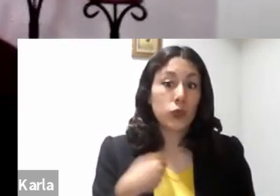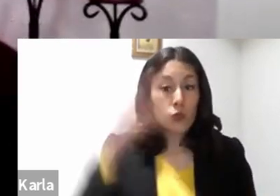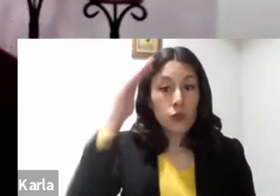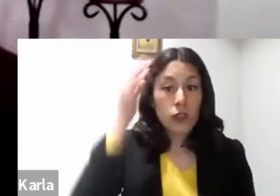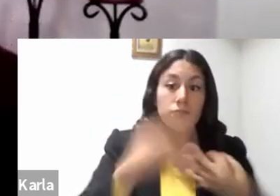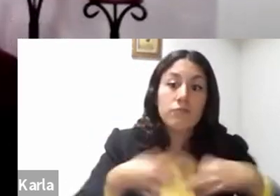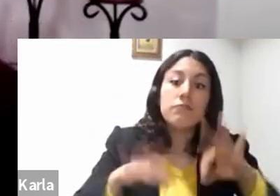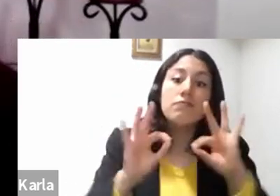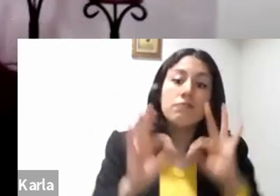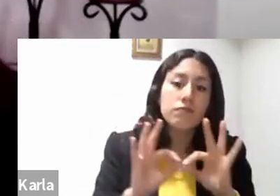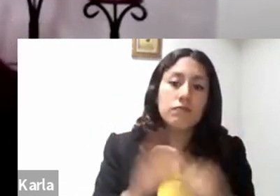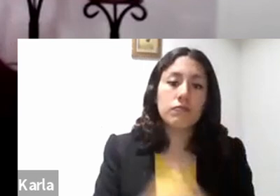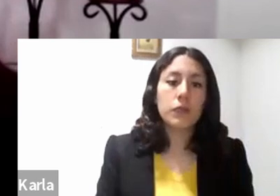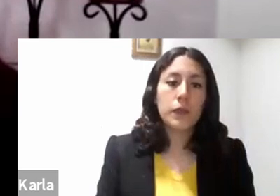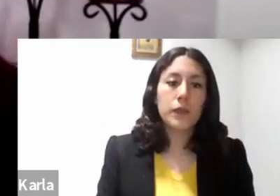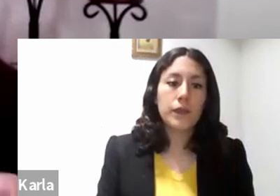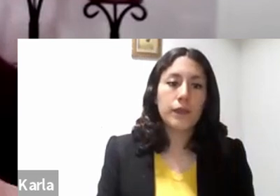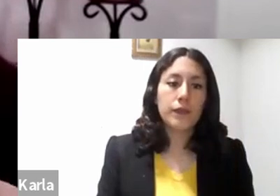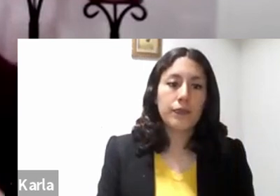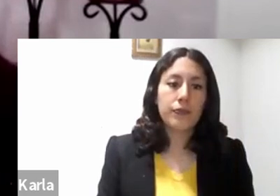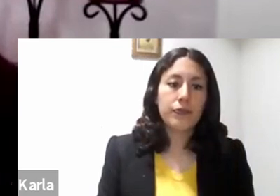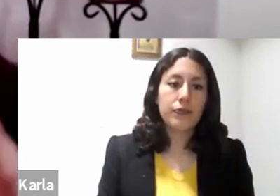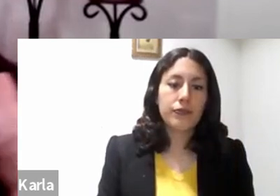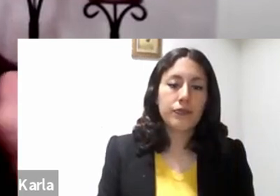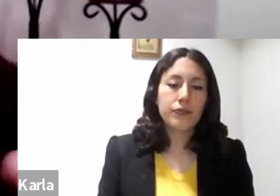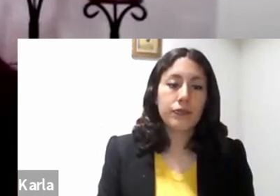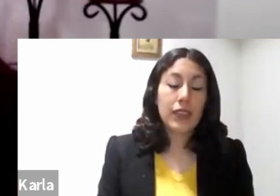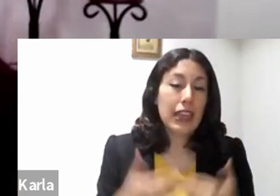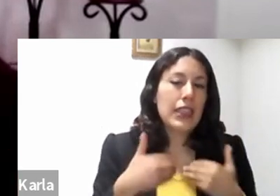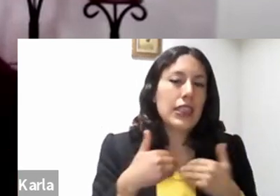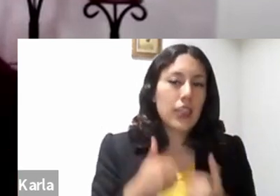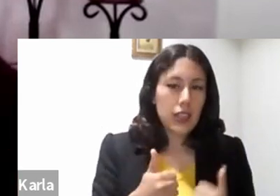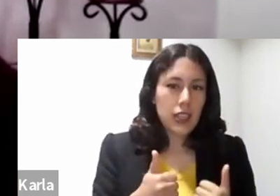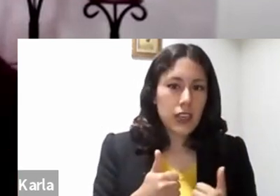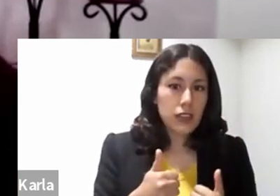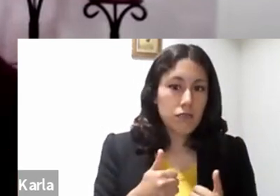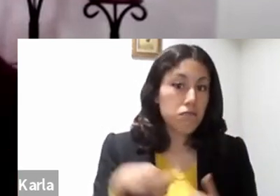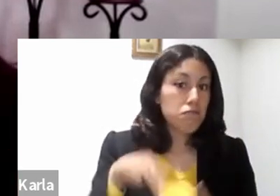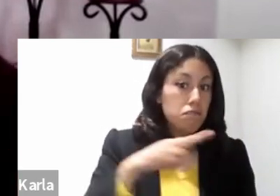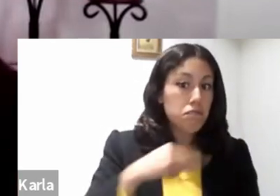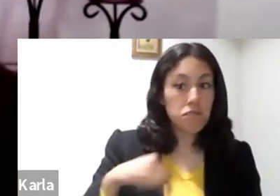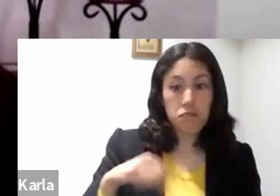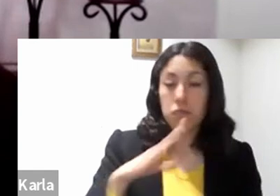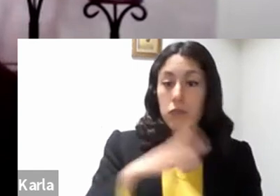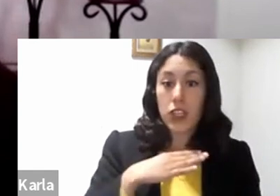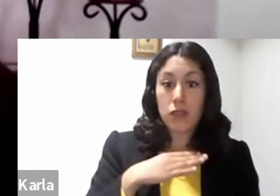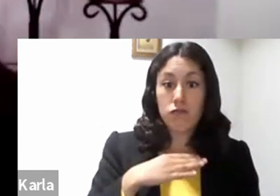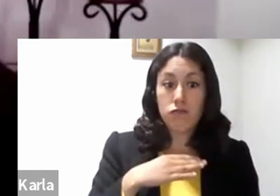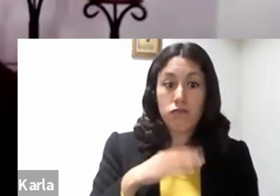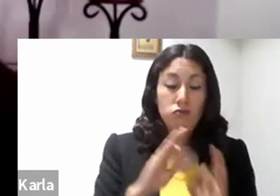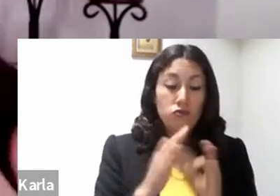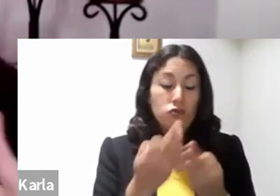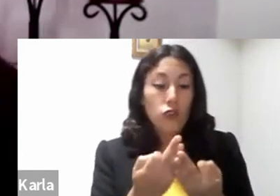es el darnos cuenta que tenemos varias opciones en las formas de relacionarnos